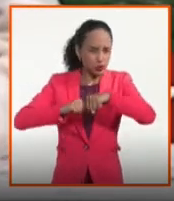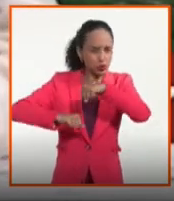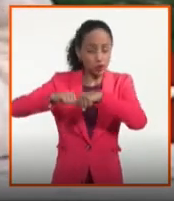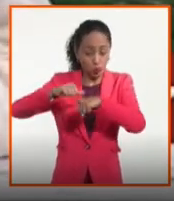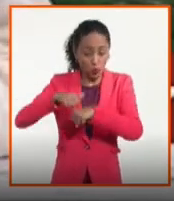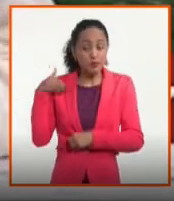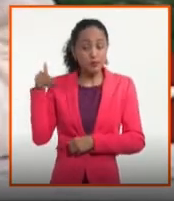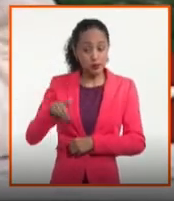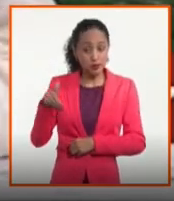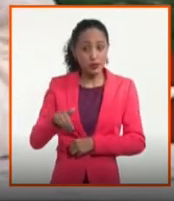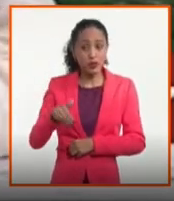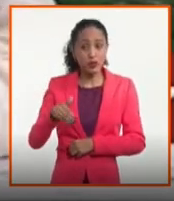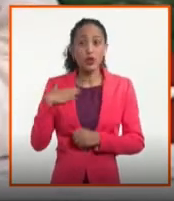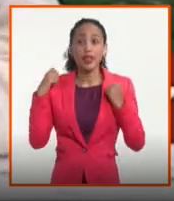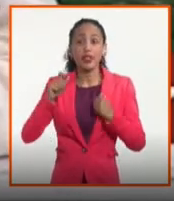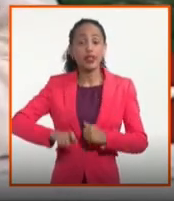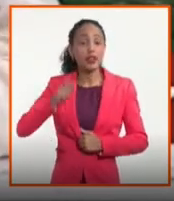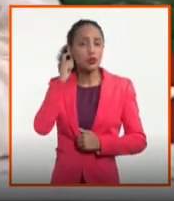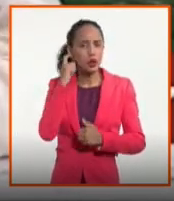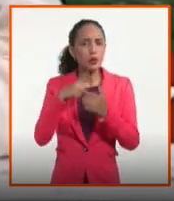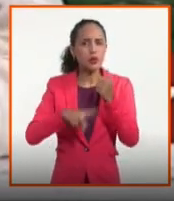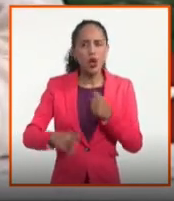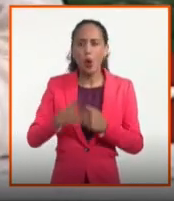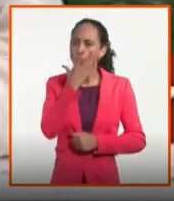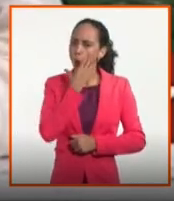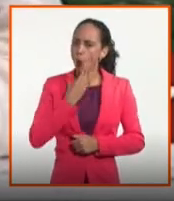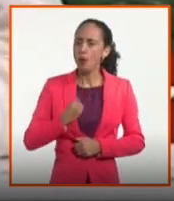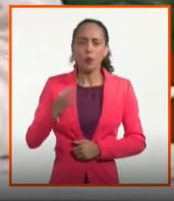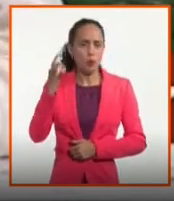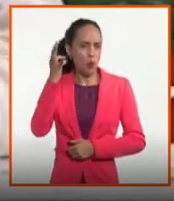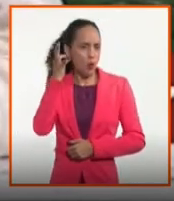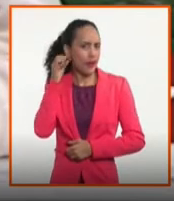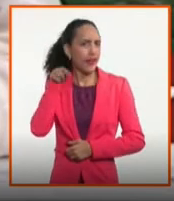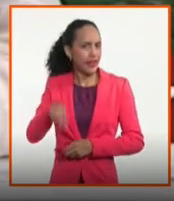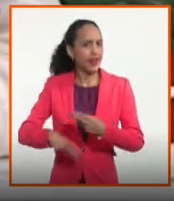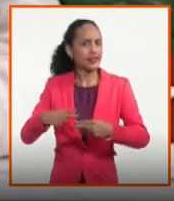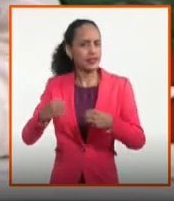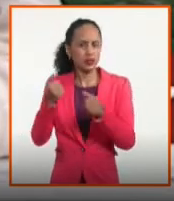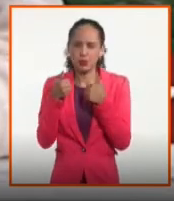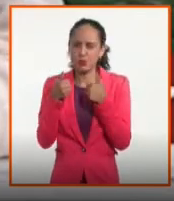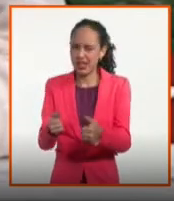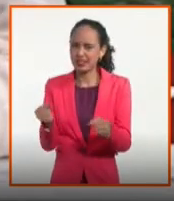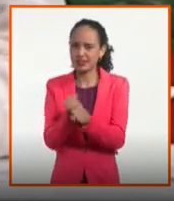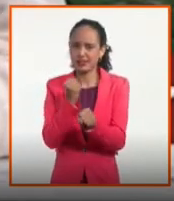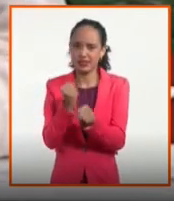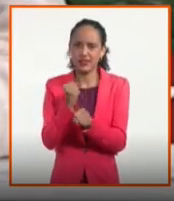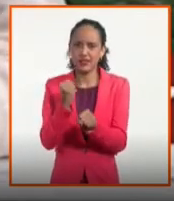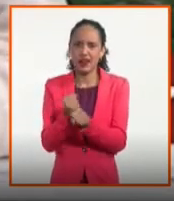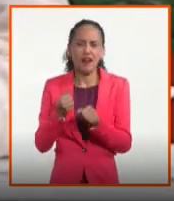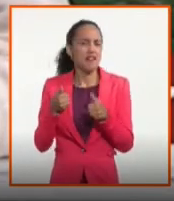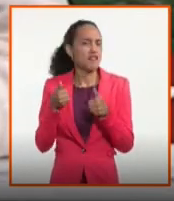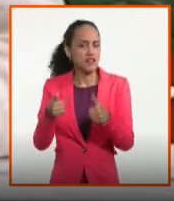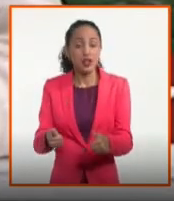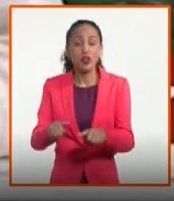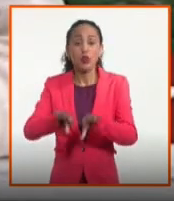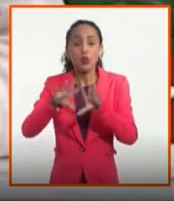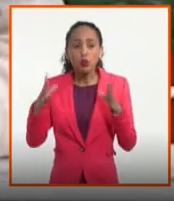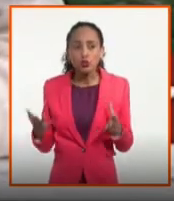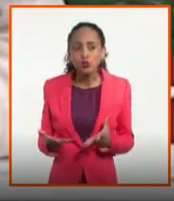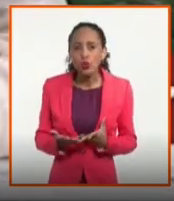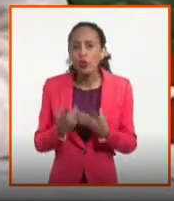luego ven muy bien capaz de conducir el sector que lo está haciendo bien que lo está haciendo con todas con todo el dinamismo